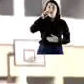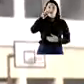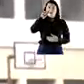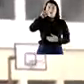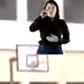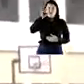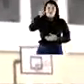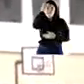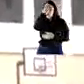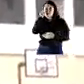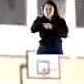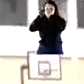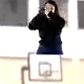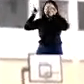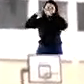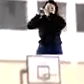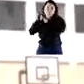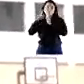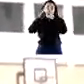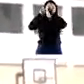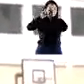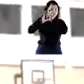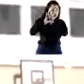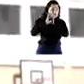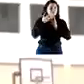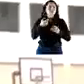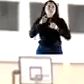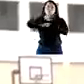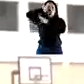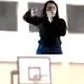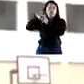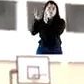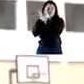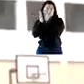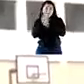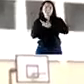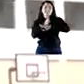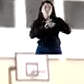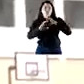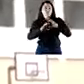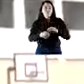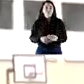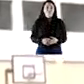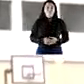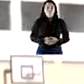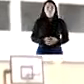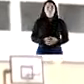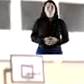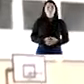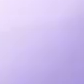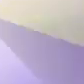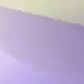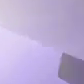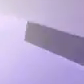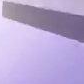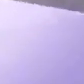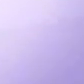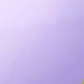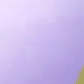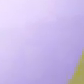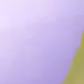318-494-9213. También nos encuentran en Facebook como Andando Travel, en Instagram como Andando-Travel y en TikTok como Andando Travel.